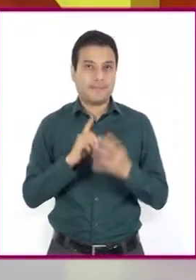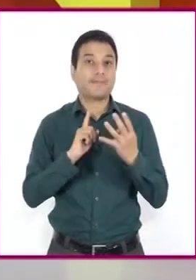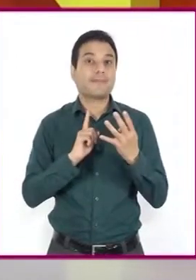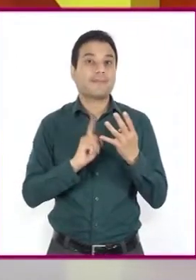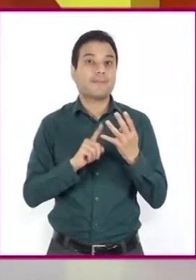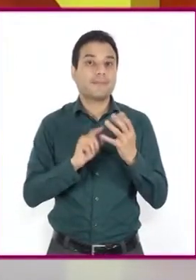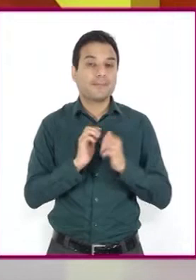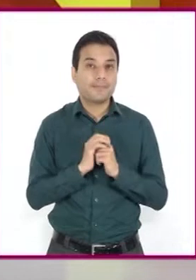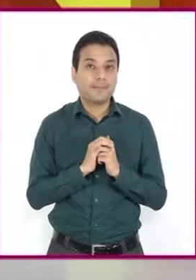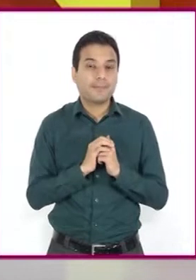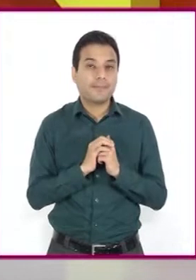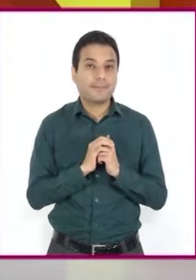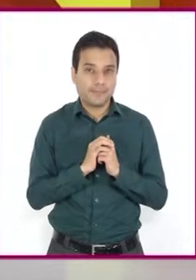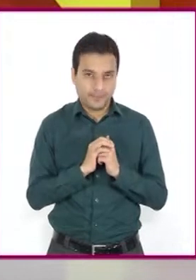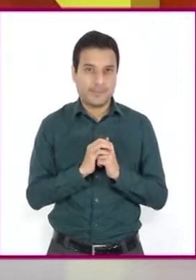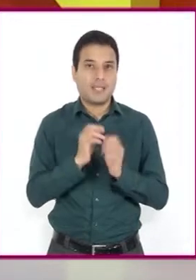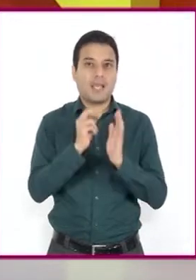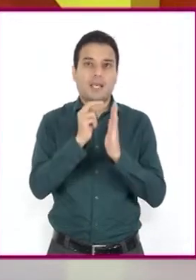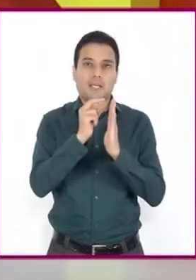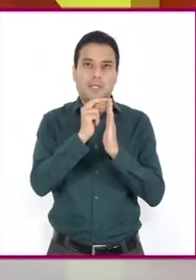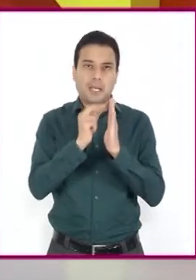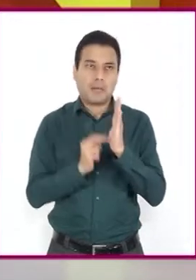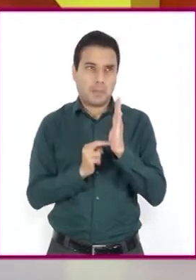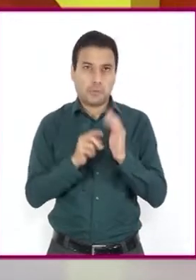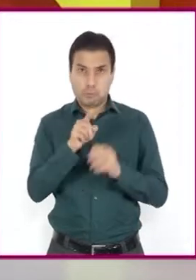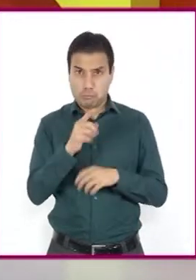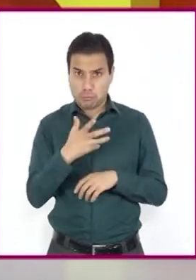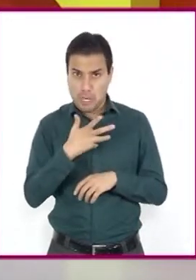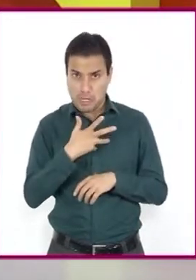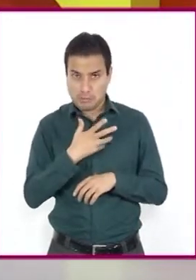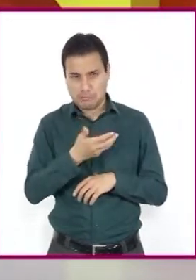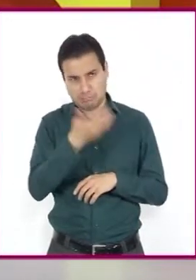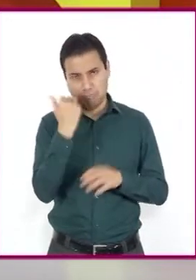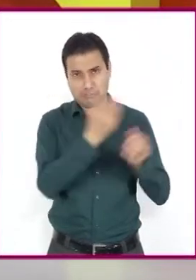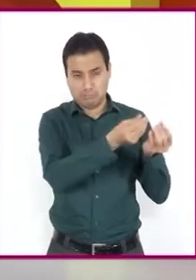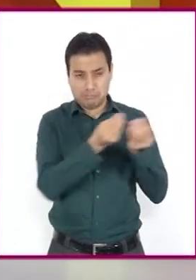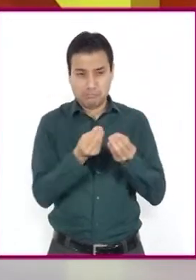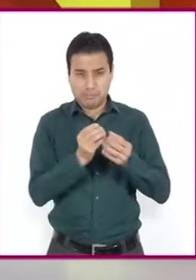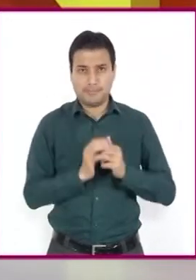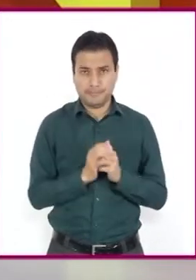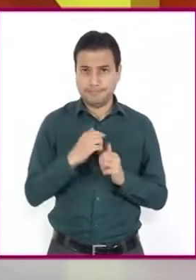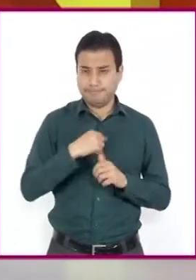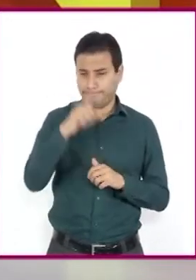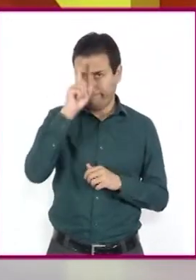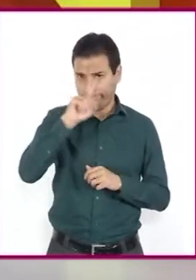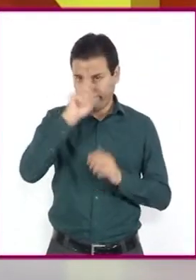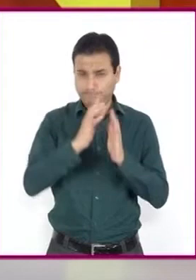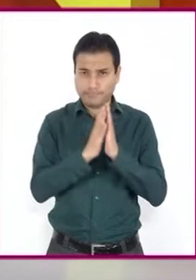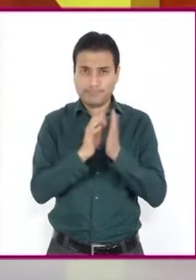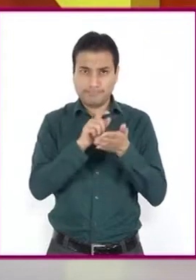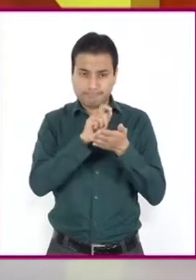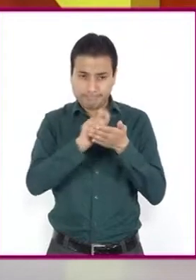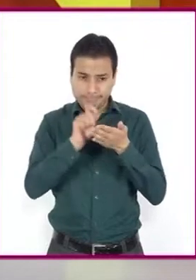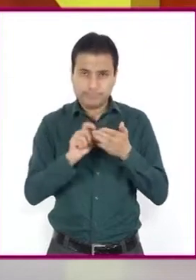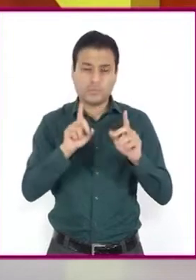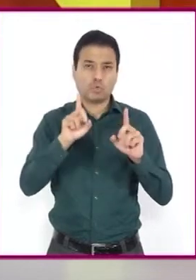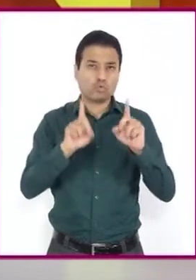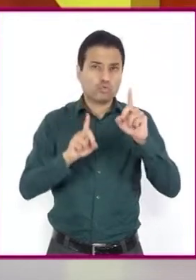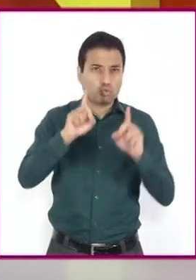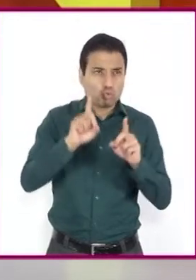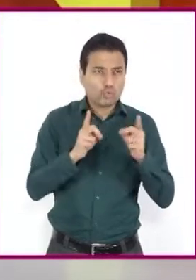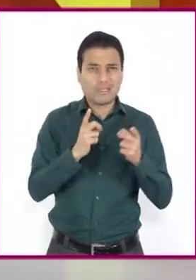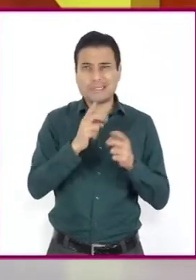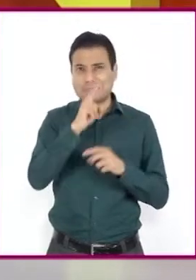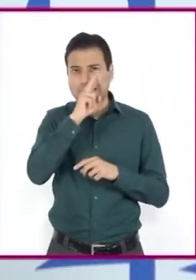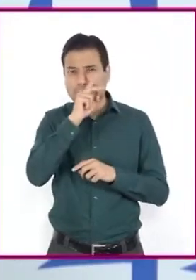4, algunos reglamentos que tengan al alcance. Les recomiendo tomar notas, así como registrar sus dudas, inquietudes